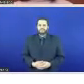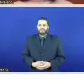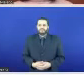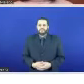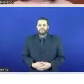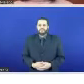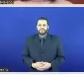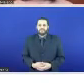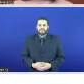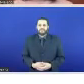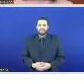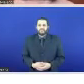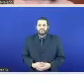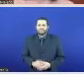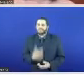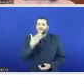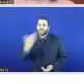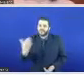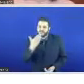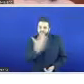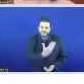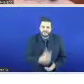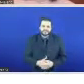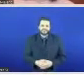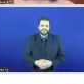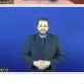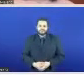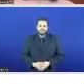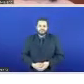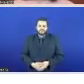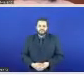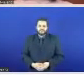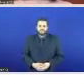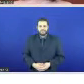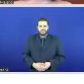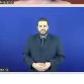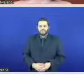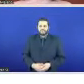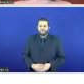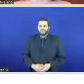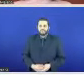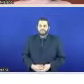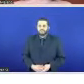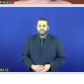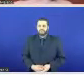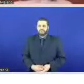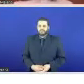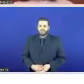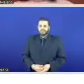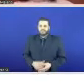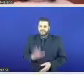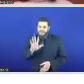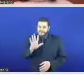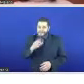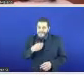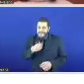Thank you so much. I'm just going to try and squeeze one last question in. So I'll ask the question and invite just one person to speak to it quite